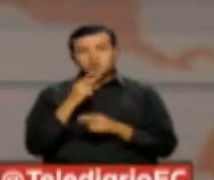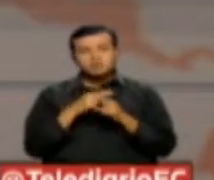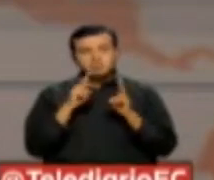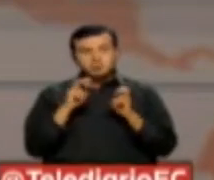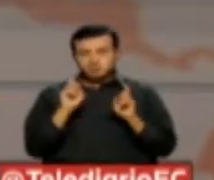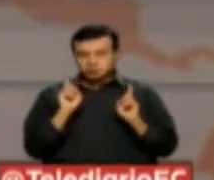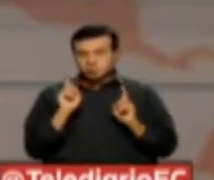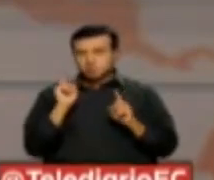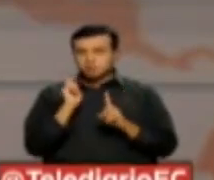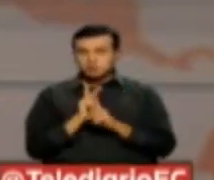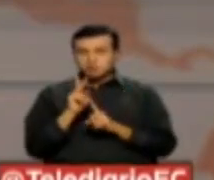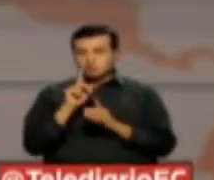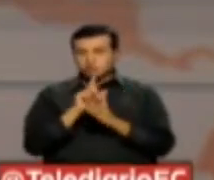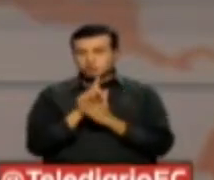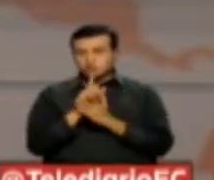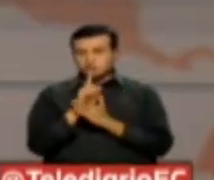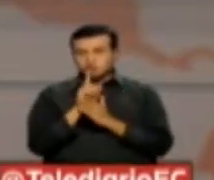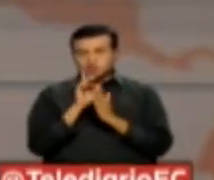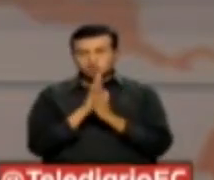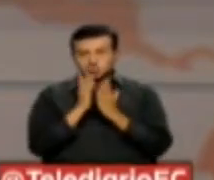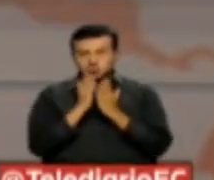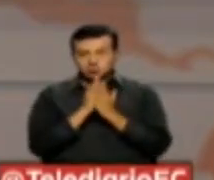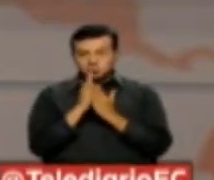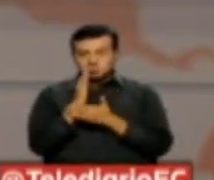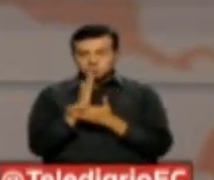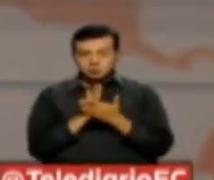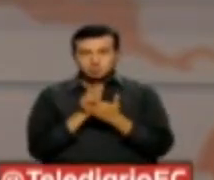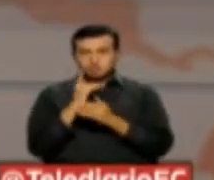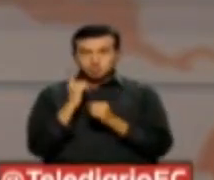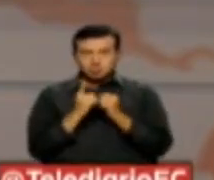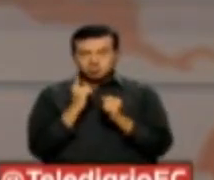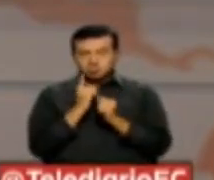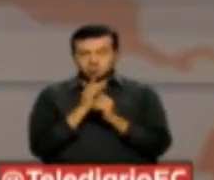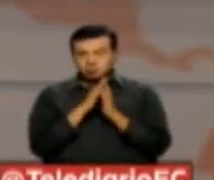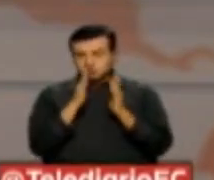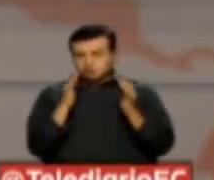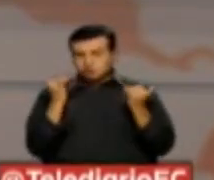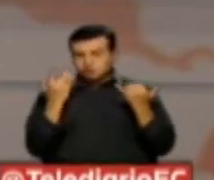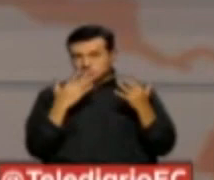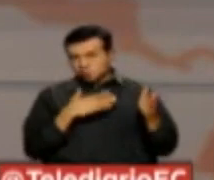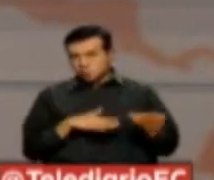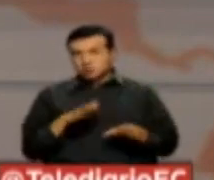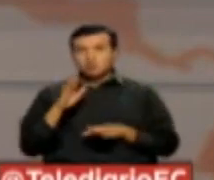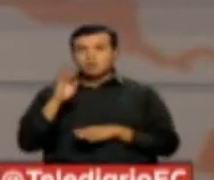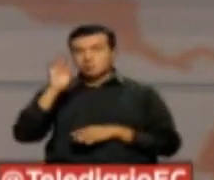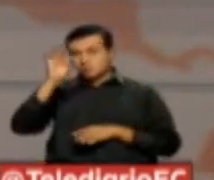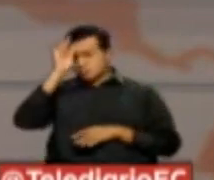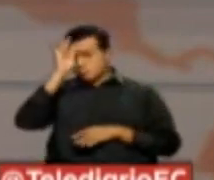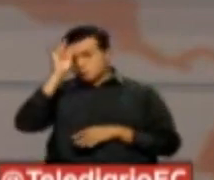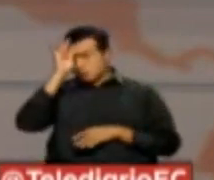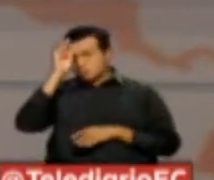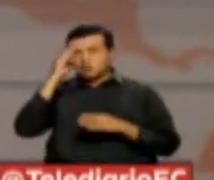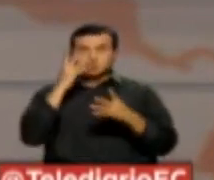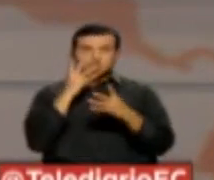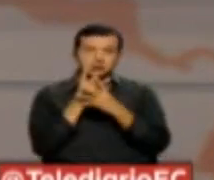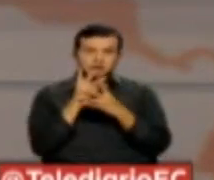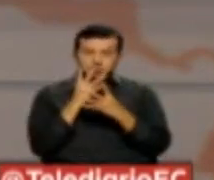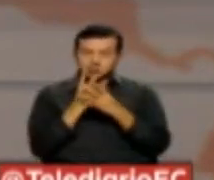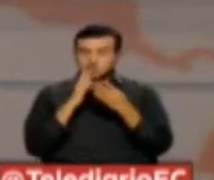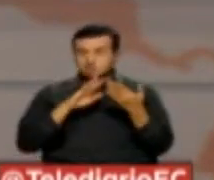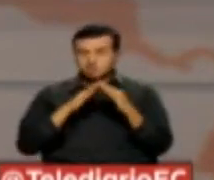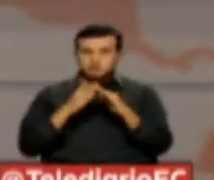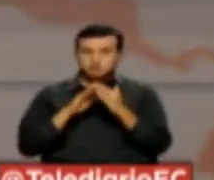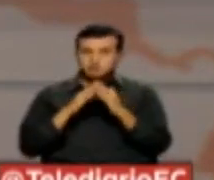solamente que lea un medio un libro y medio por año y ahora estamos entrando en los hospitales en las cárceles de las